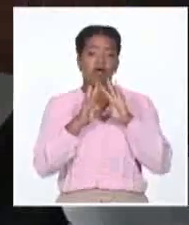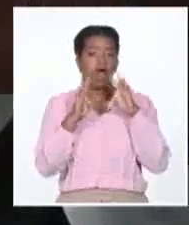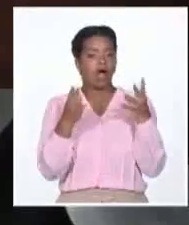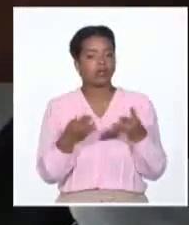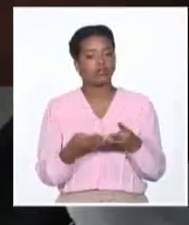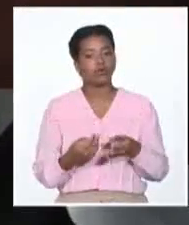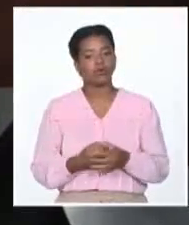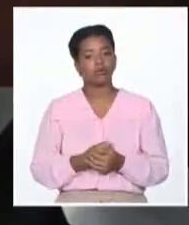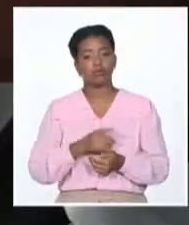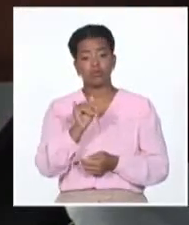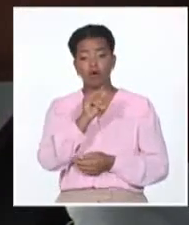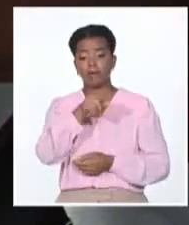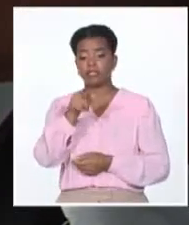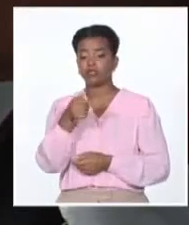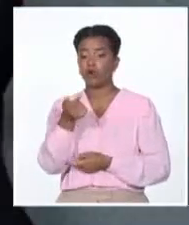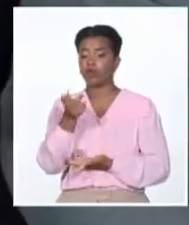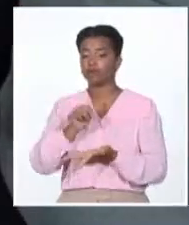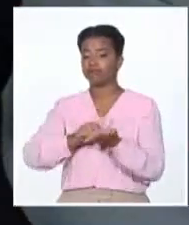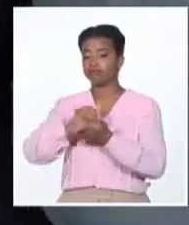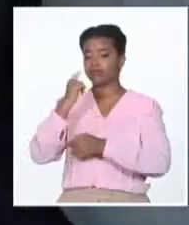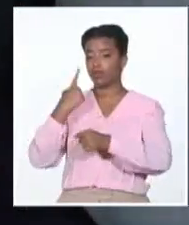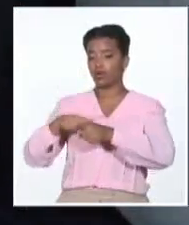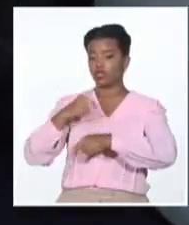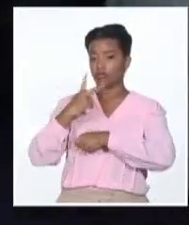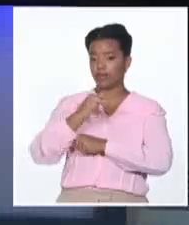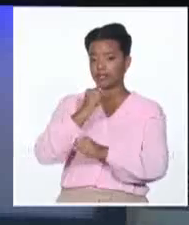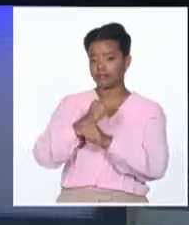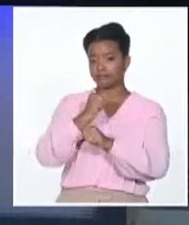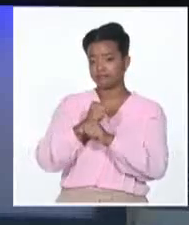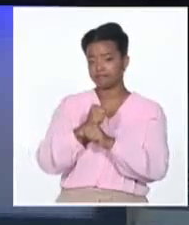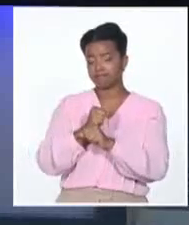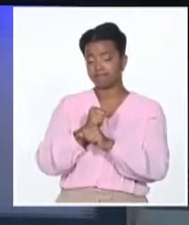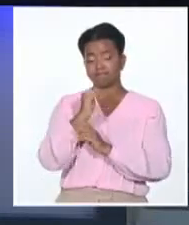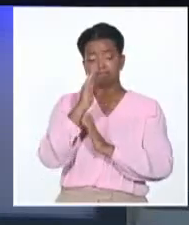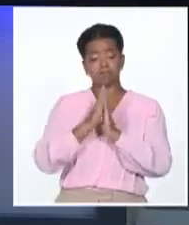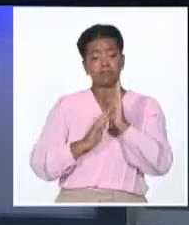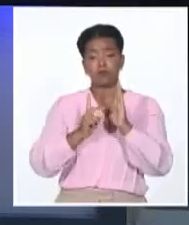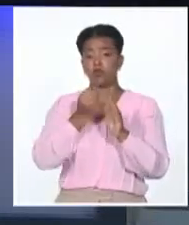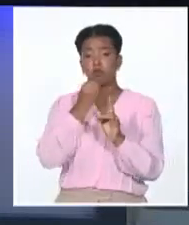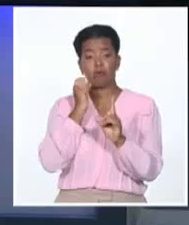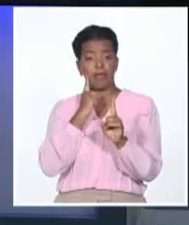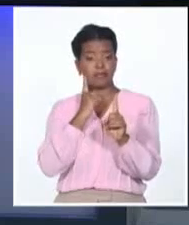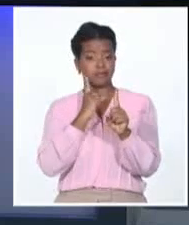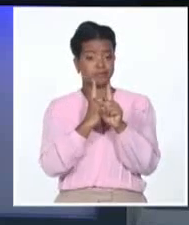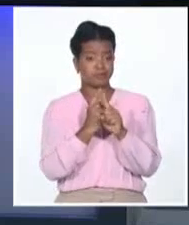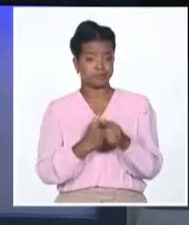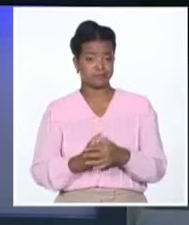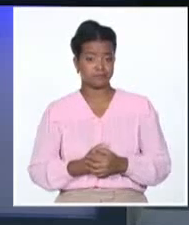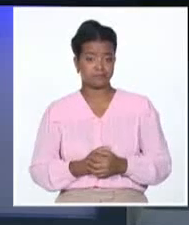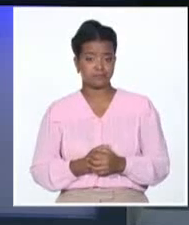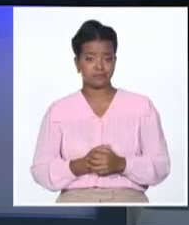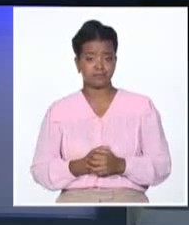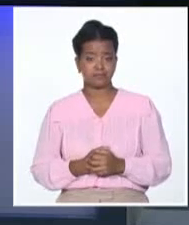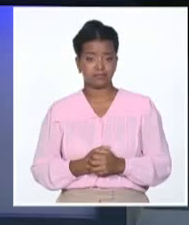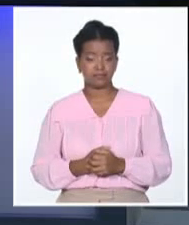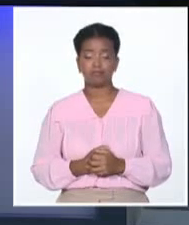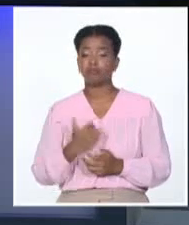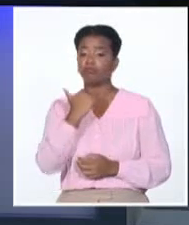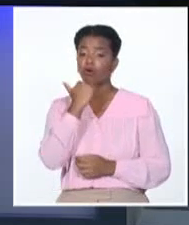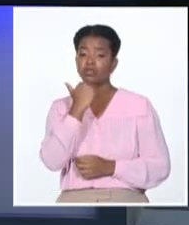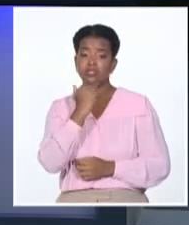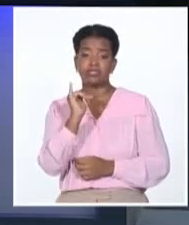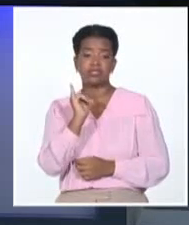misiones lejos de sus seres queridos y pasan meses sin poderlos visitar o atender. Las fuerzas del Ministerio del Interior, encargadas de